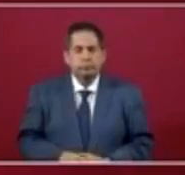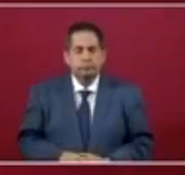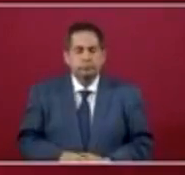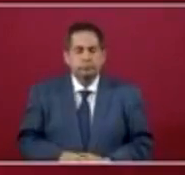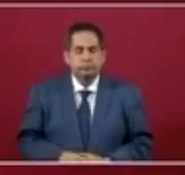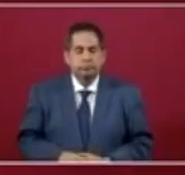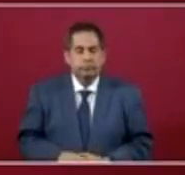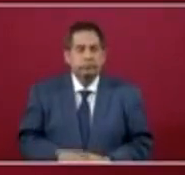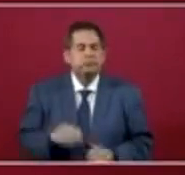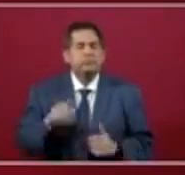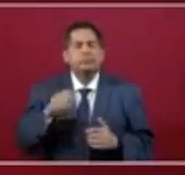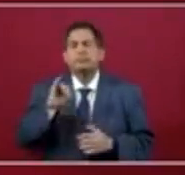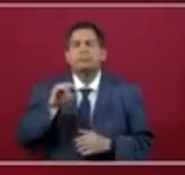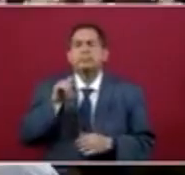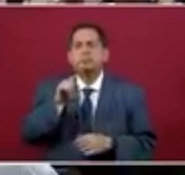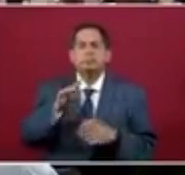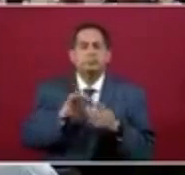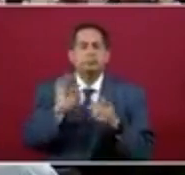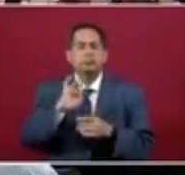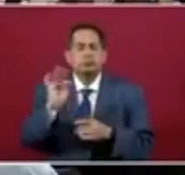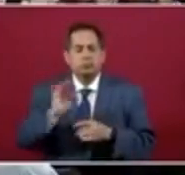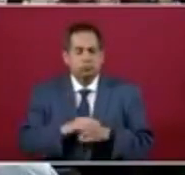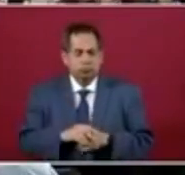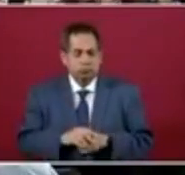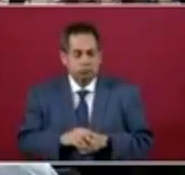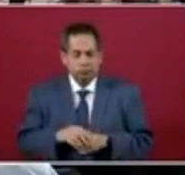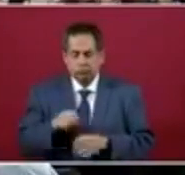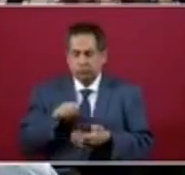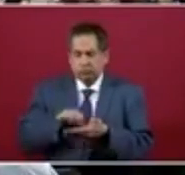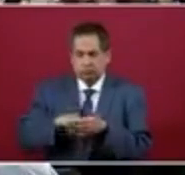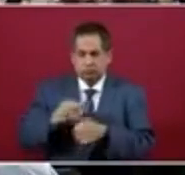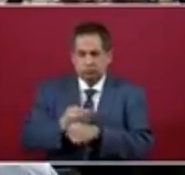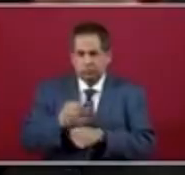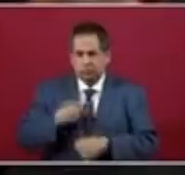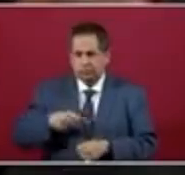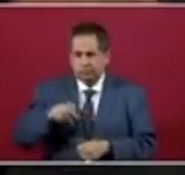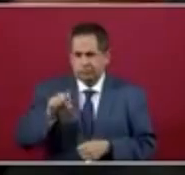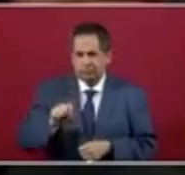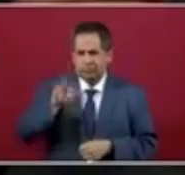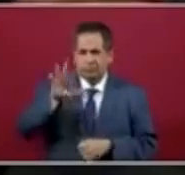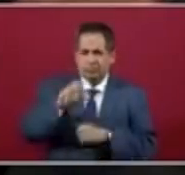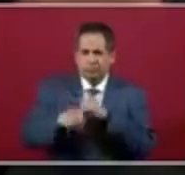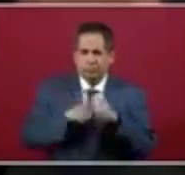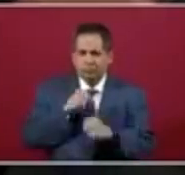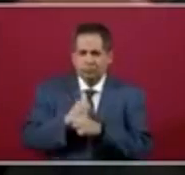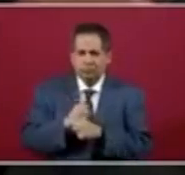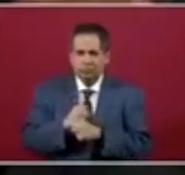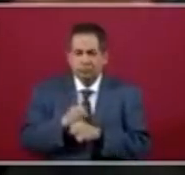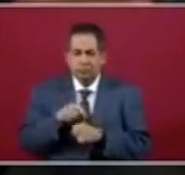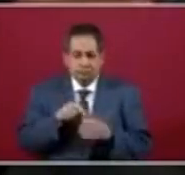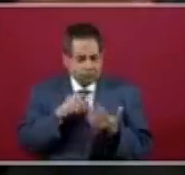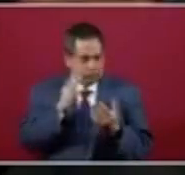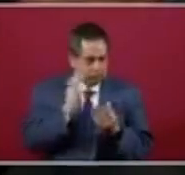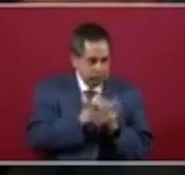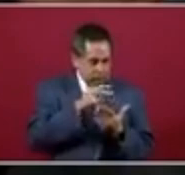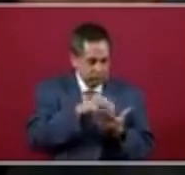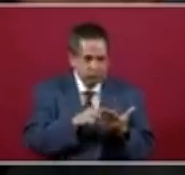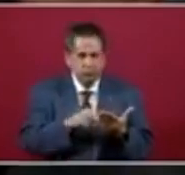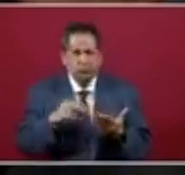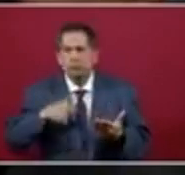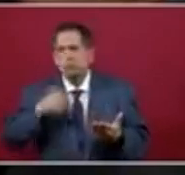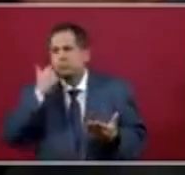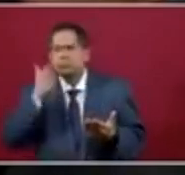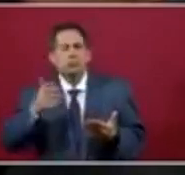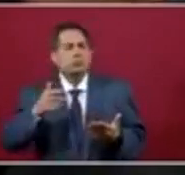Sí, pero a lo que me refiero es de que una persona que tenga en este momento 65 años no va a estar su nombre en el archivo. Él no va a poder llegar y decir, oiga, quiero el archivo de Alberto